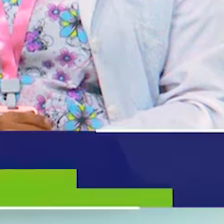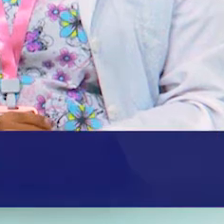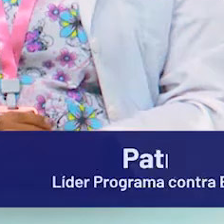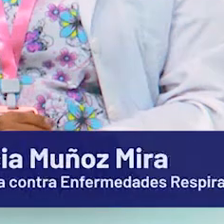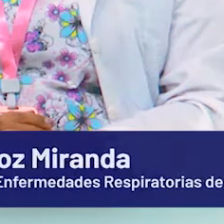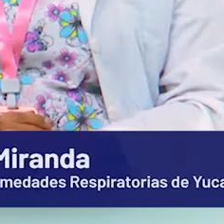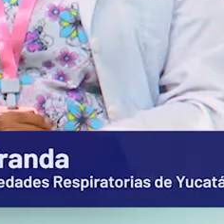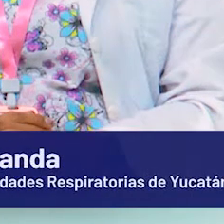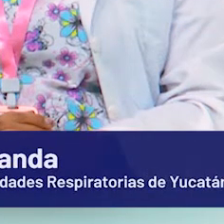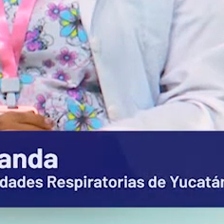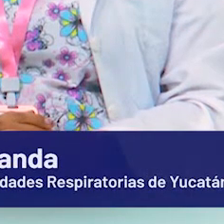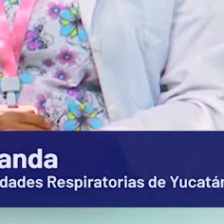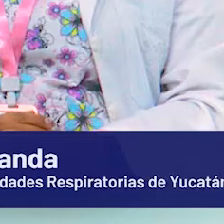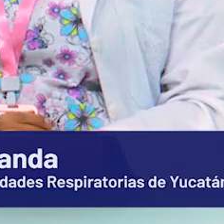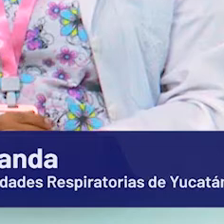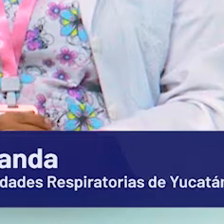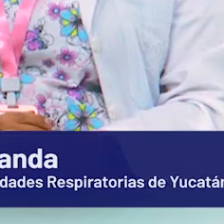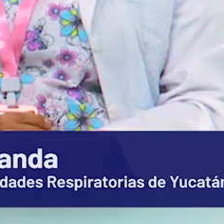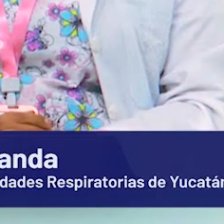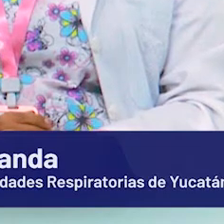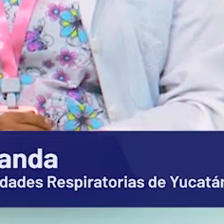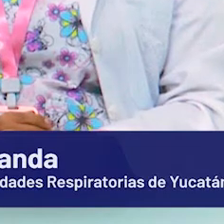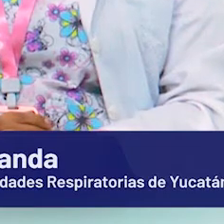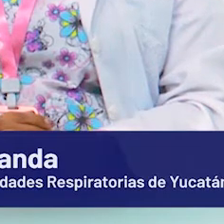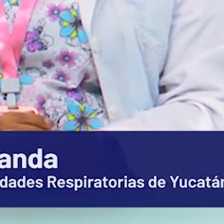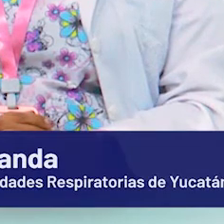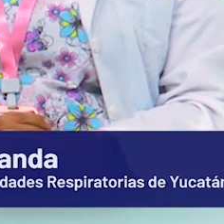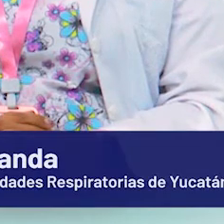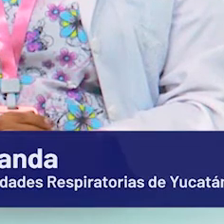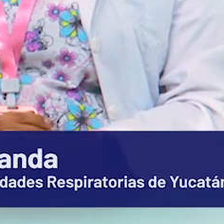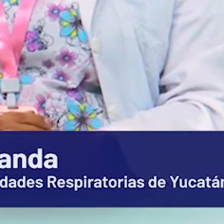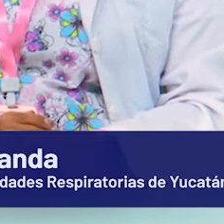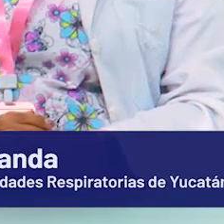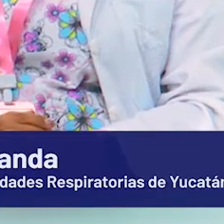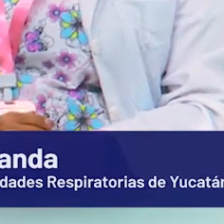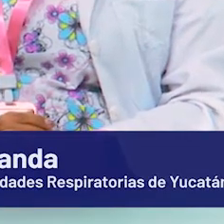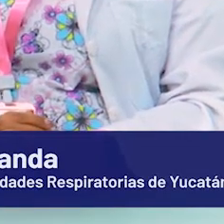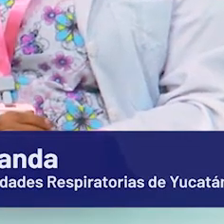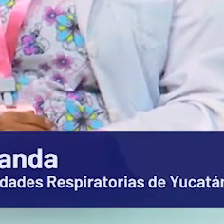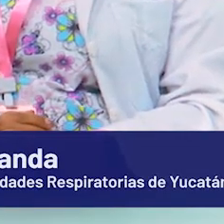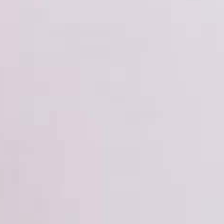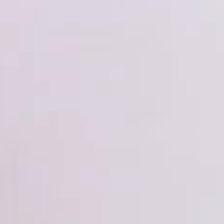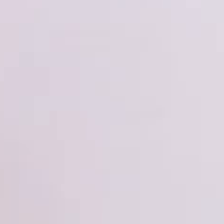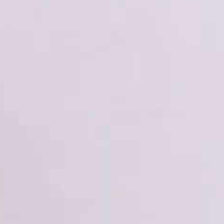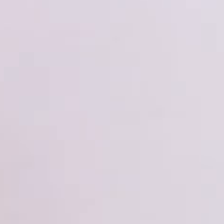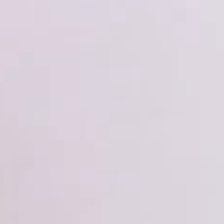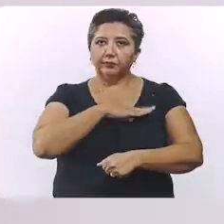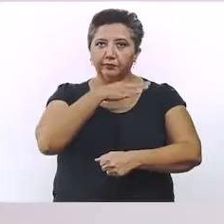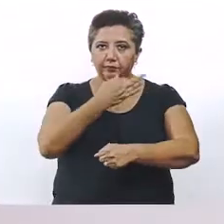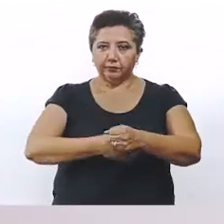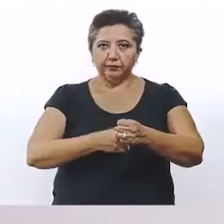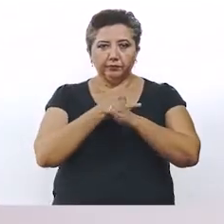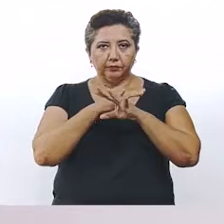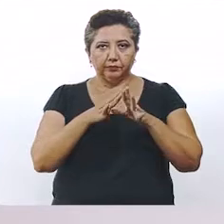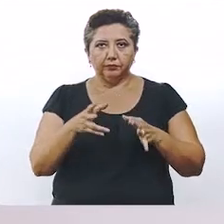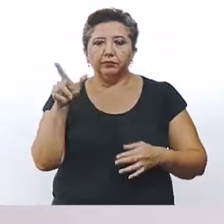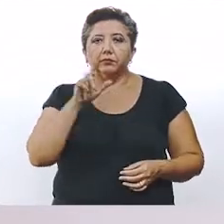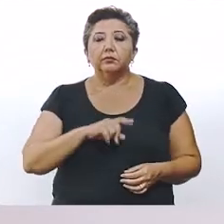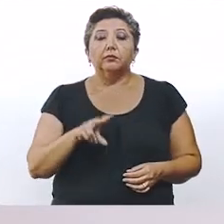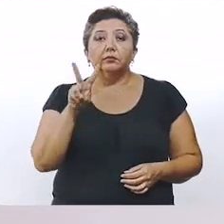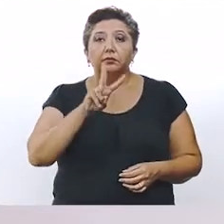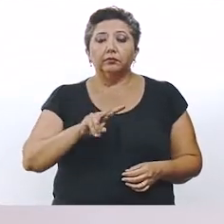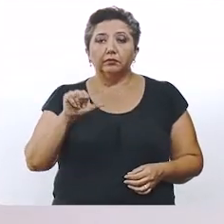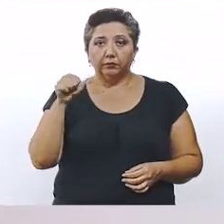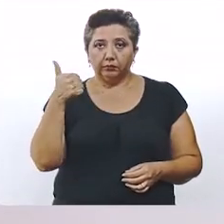Buenas tardes. En este momento daremos el reporte diario relacionado con el COVID-19. Doctora Patti, por favor. Gracias, doctor. Buenas tardes. Este es el parte médico de